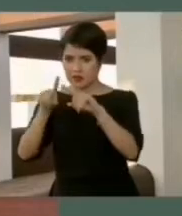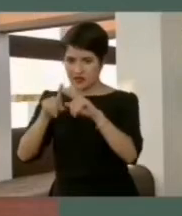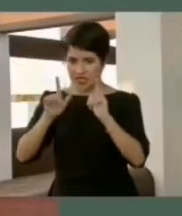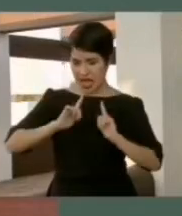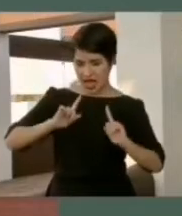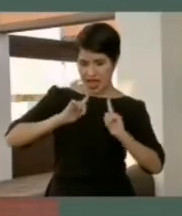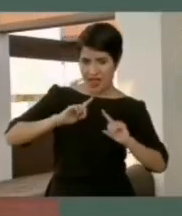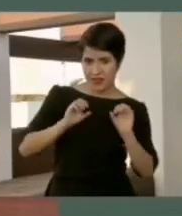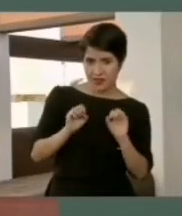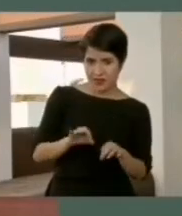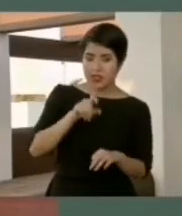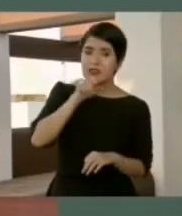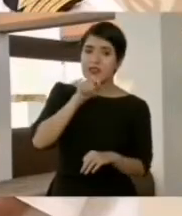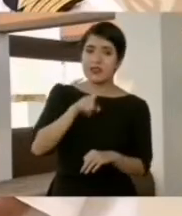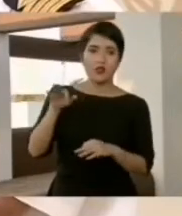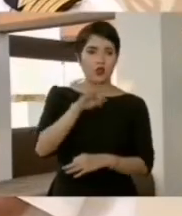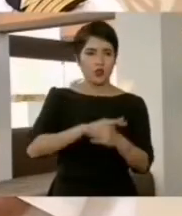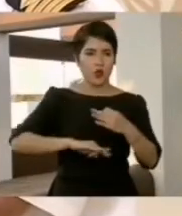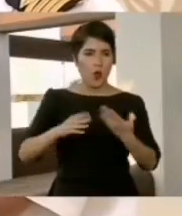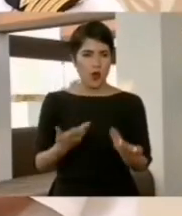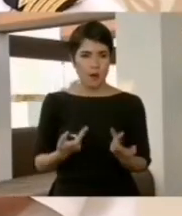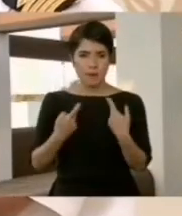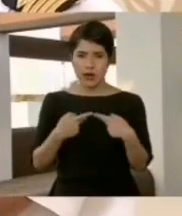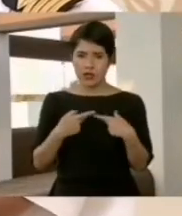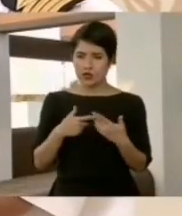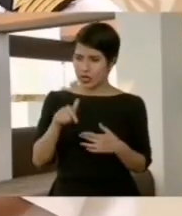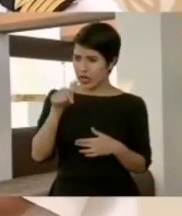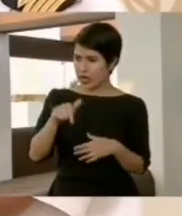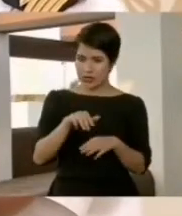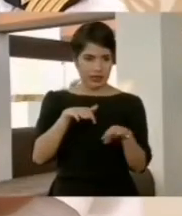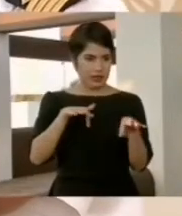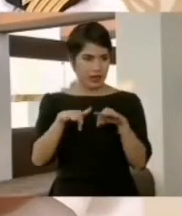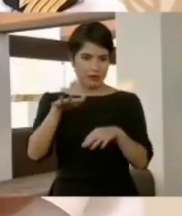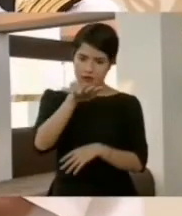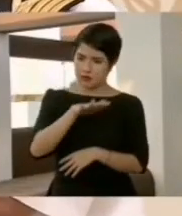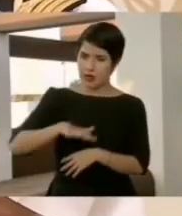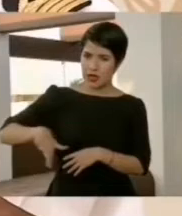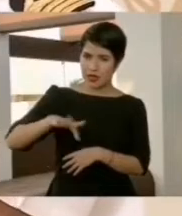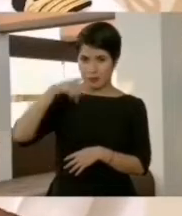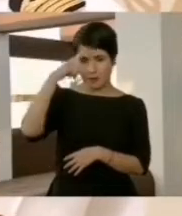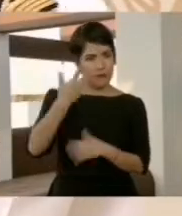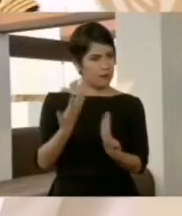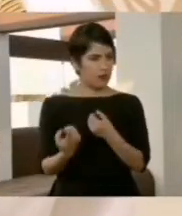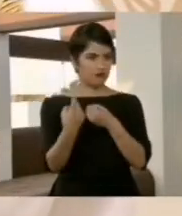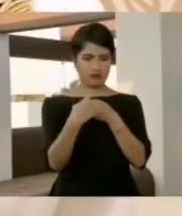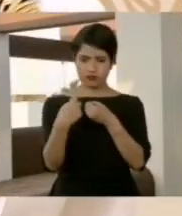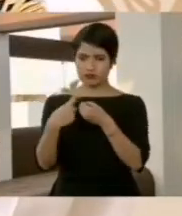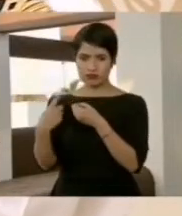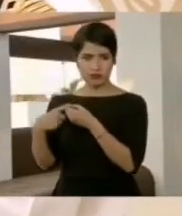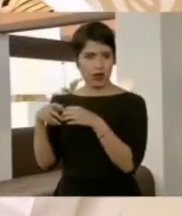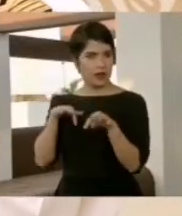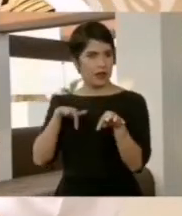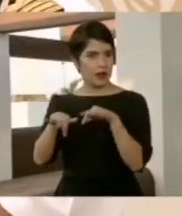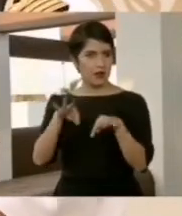y a todos los actores del medio marítimo para sumarnos a esta nueva forma de servir a México. Aprovechemos